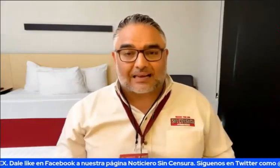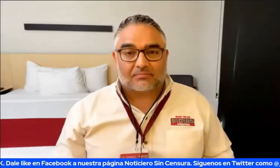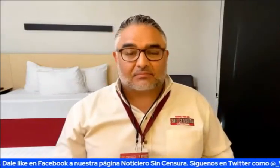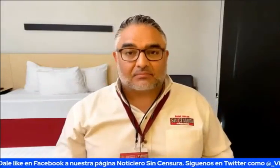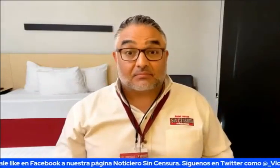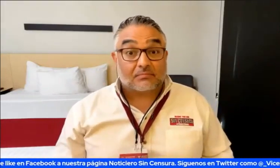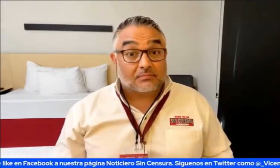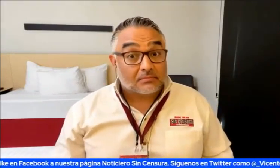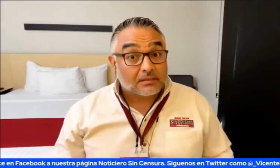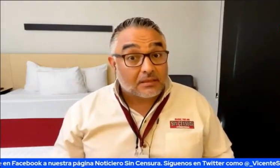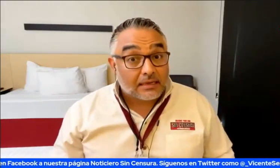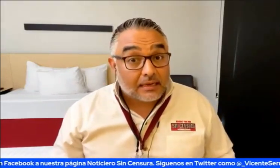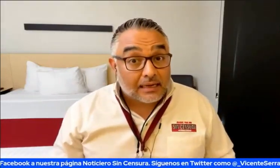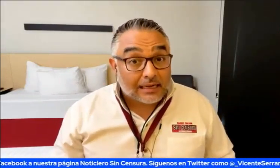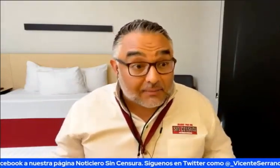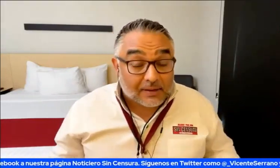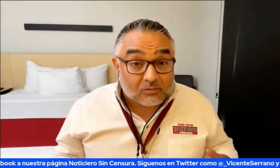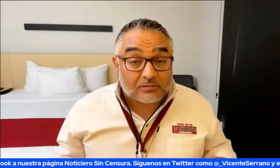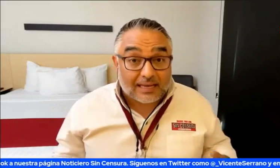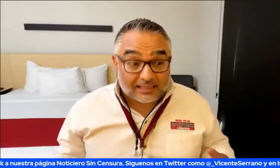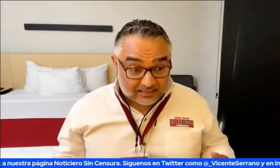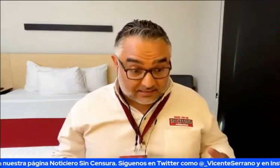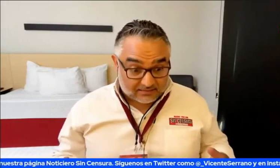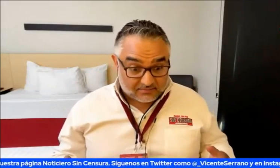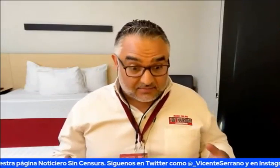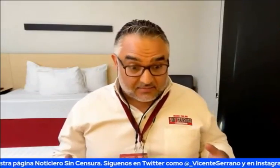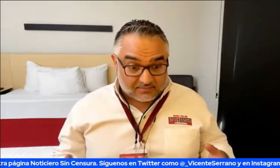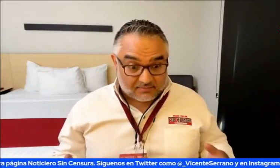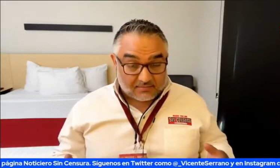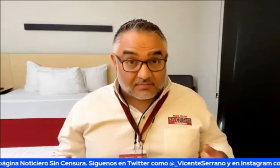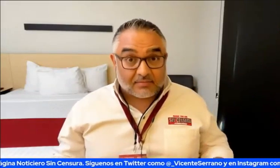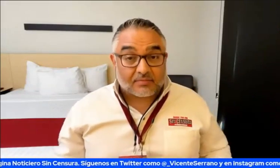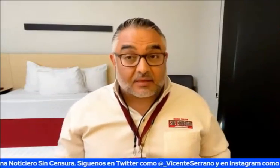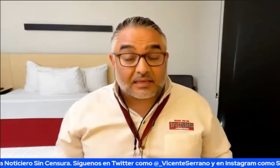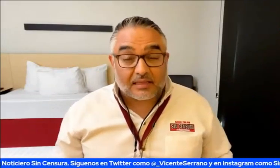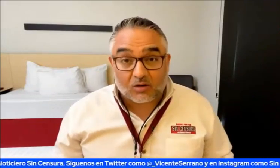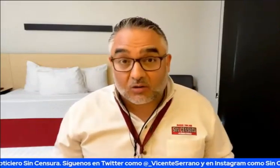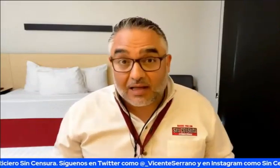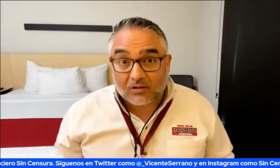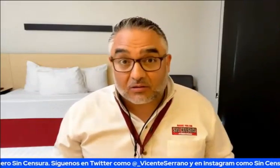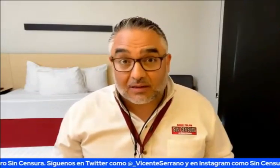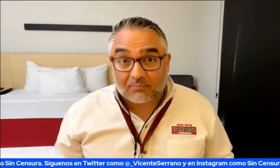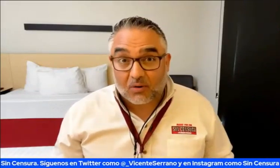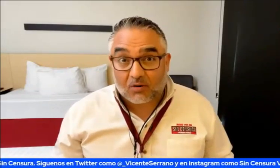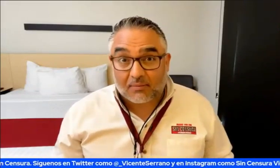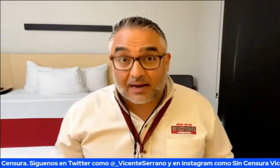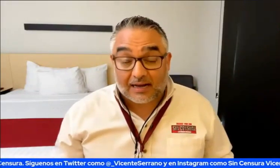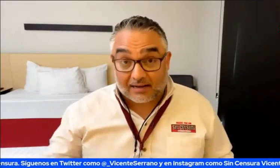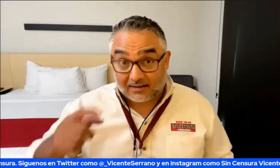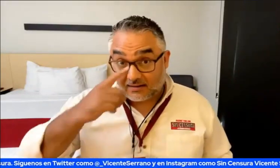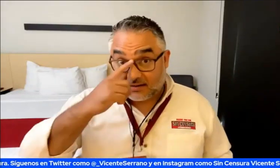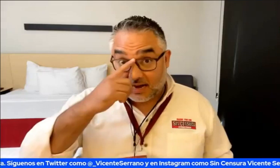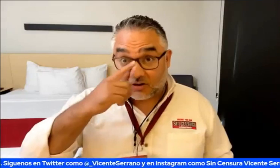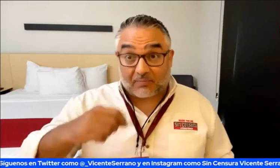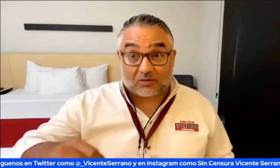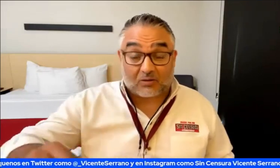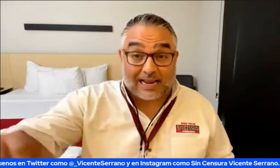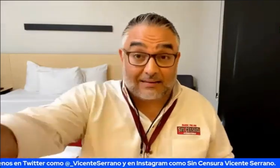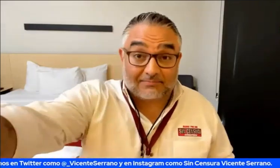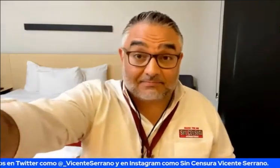personal. La pregunta es, ¿y del otro lado tampoco habrá